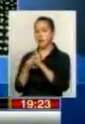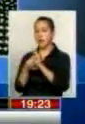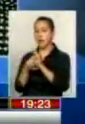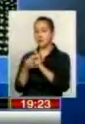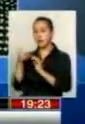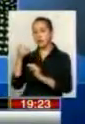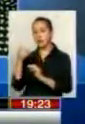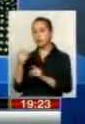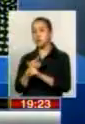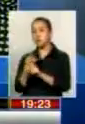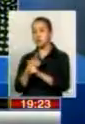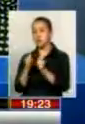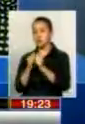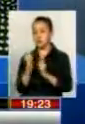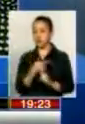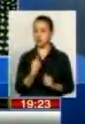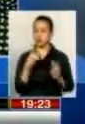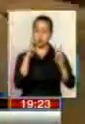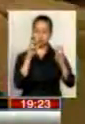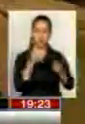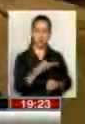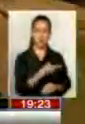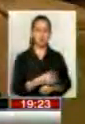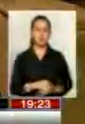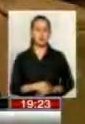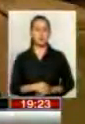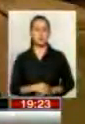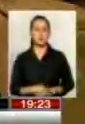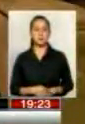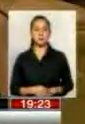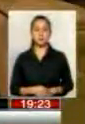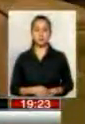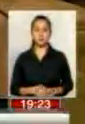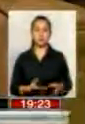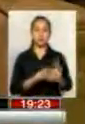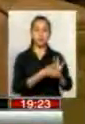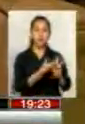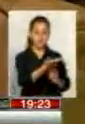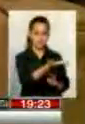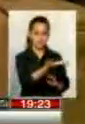posibilidad de haber conversado con nosotros estos temas. Muchas gracias a ustedes.